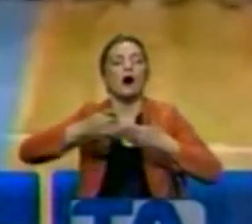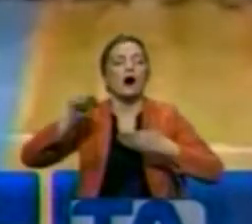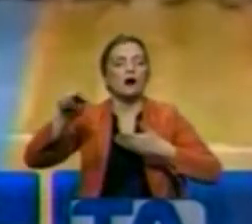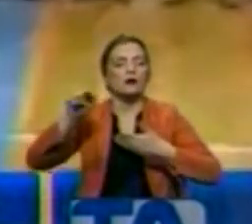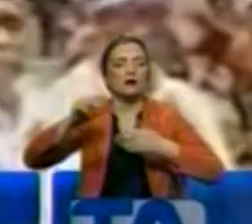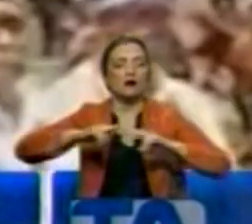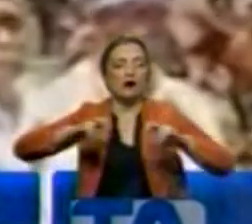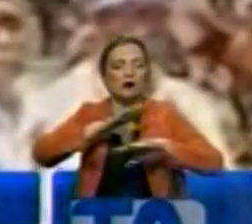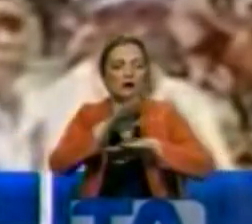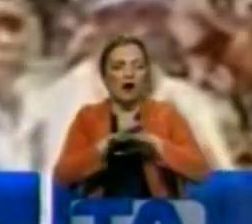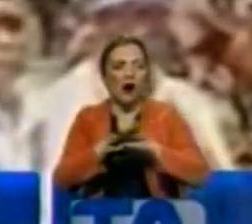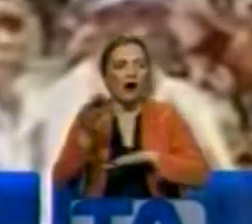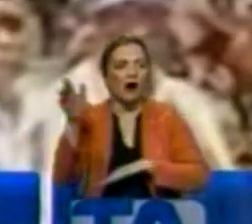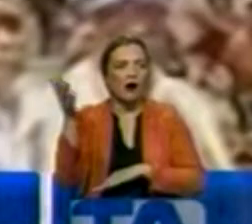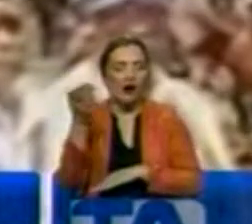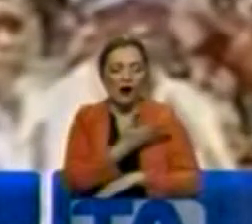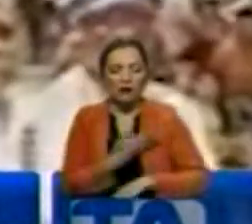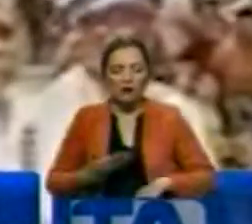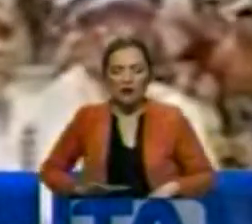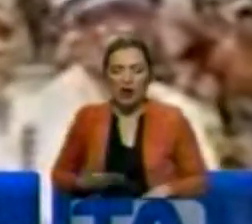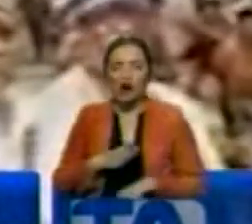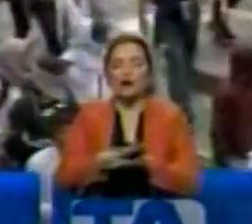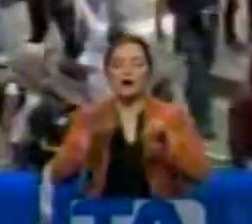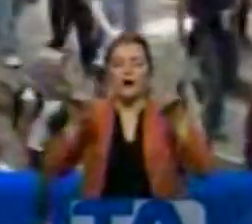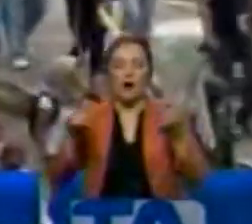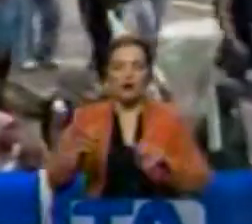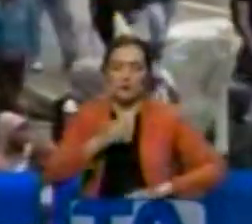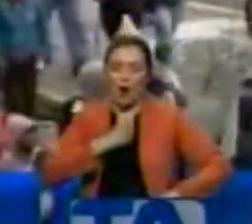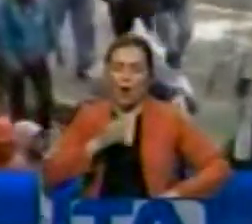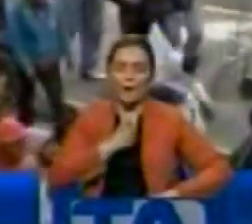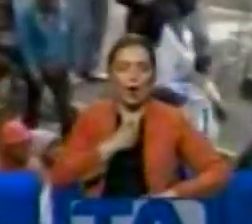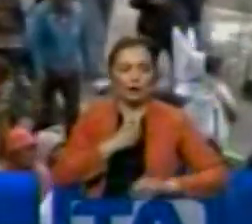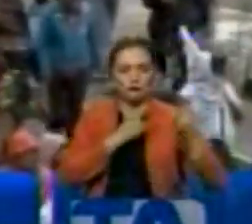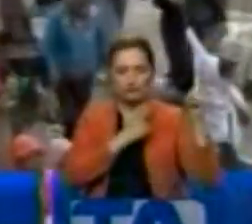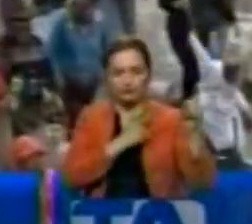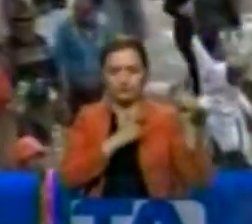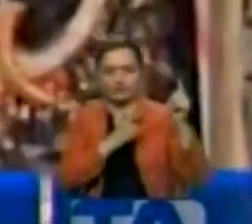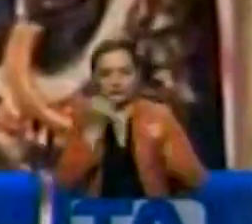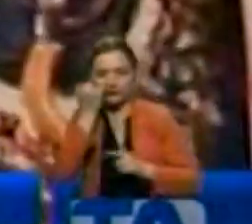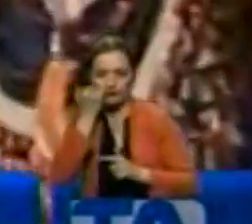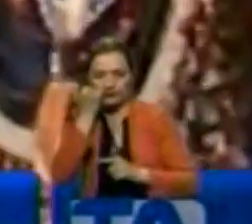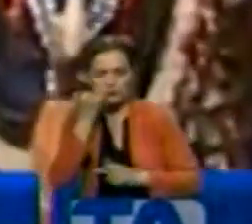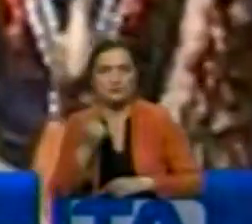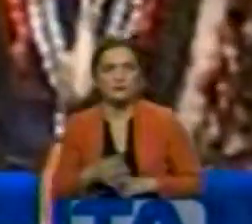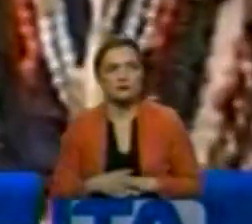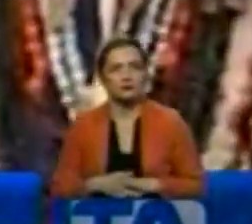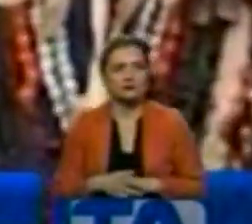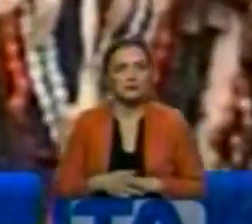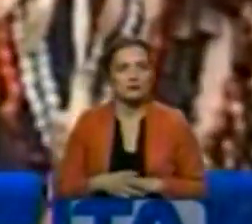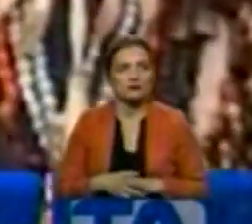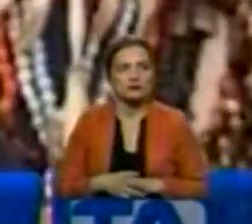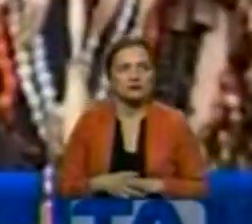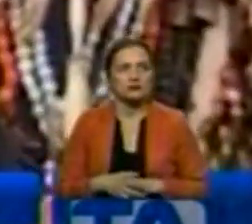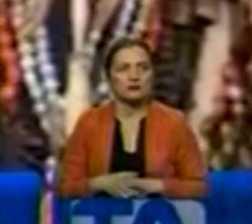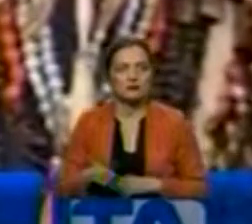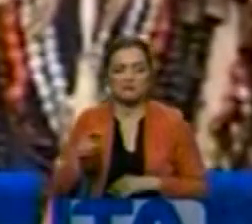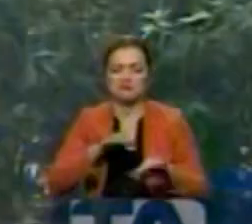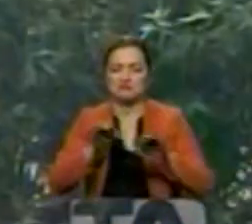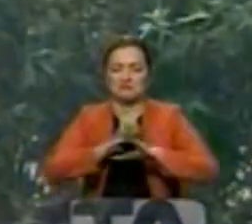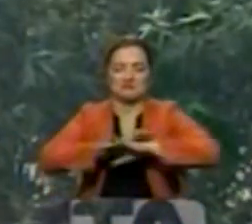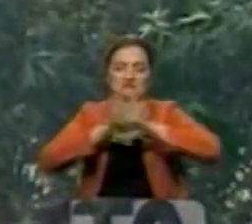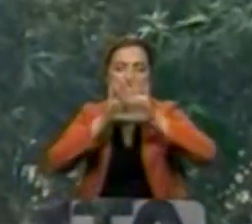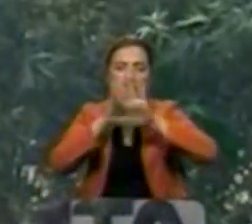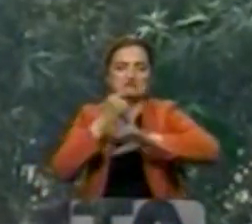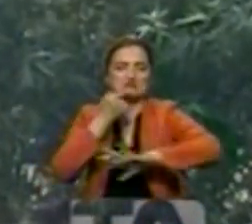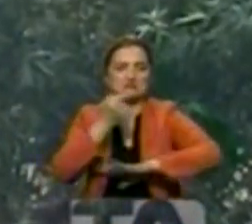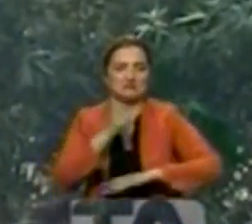de Vargas, cuando habló de la creación de un propio ejército del movimiento indígena. Vargas aclaró lo que dijo y además aseguró